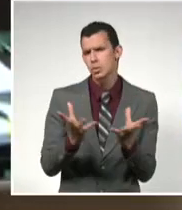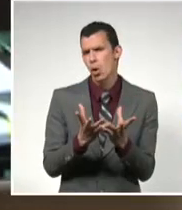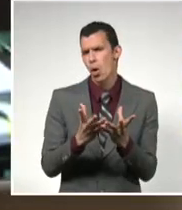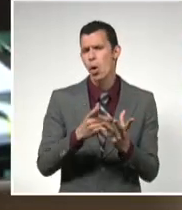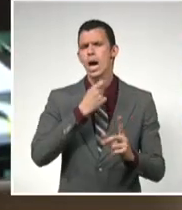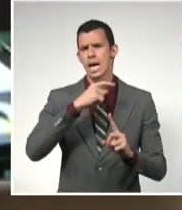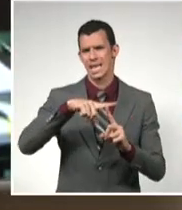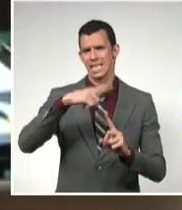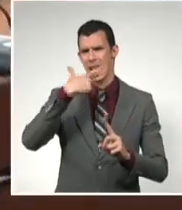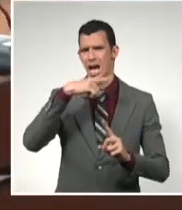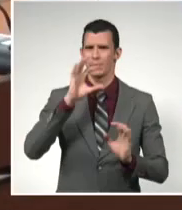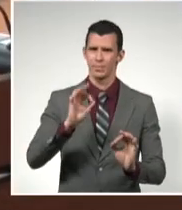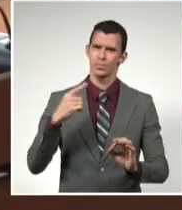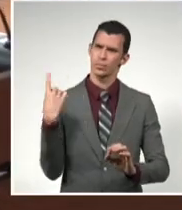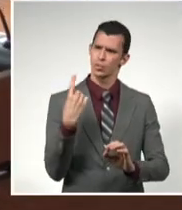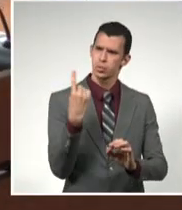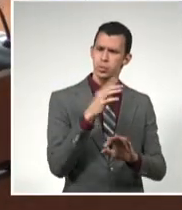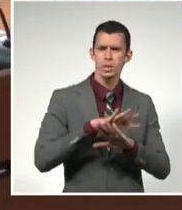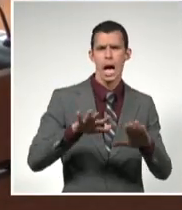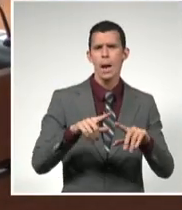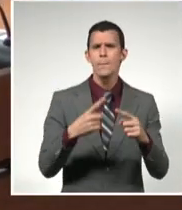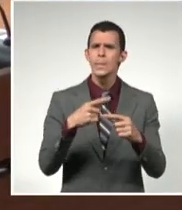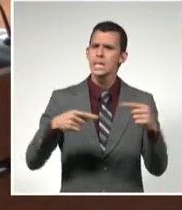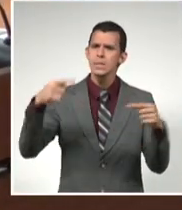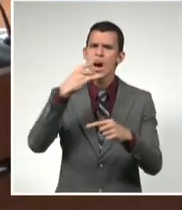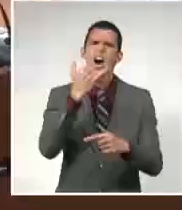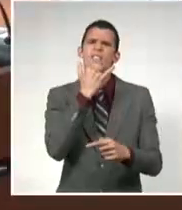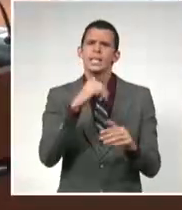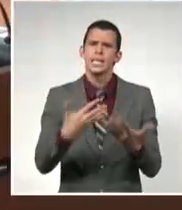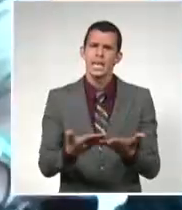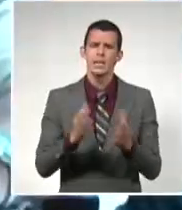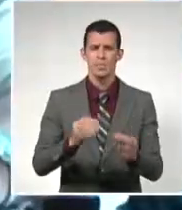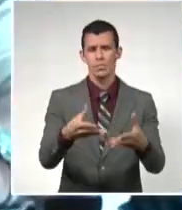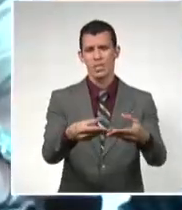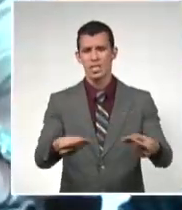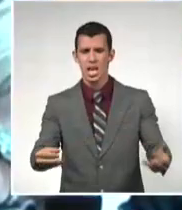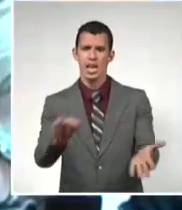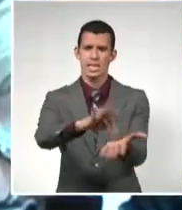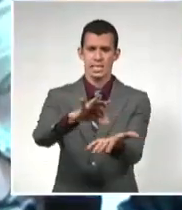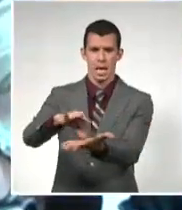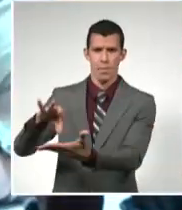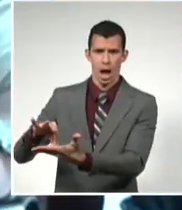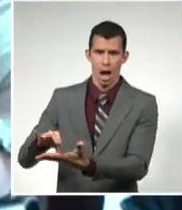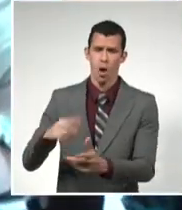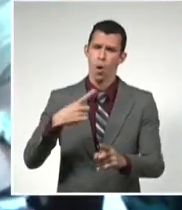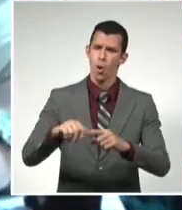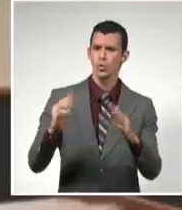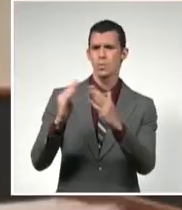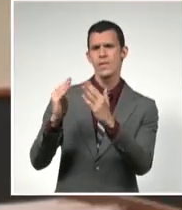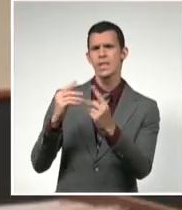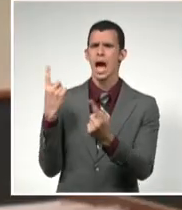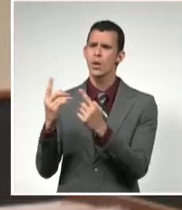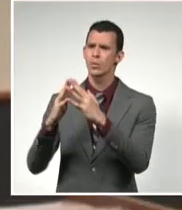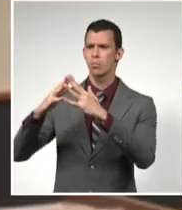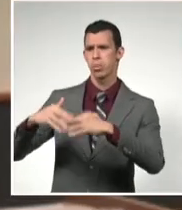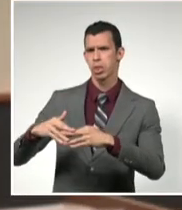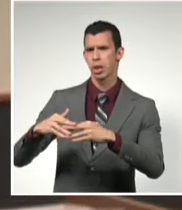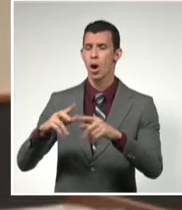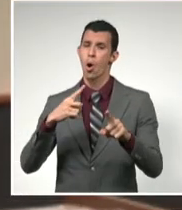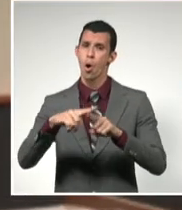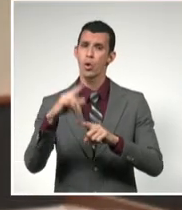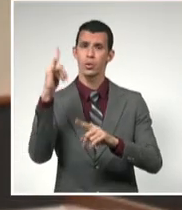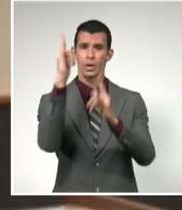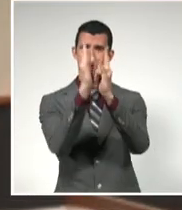se concentran fundamentalmente en la agricultura los viales la vivienda y el suministro de electricidad y de agua